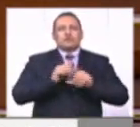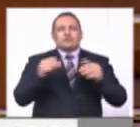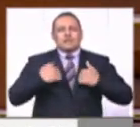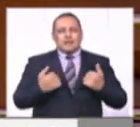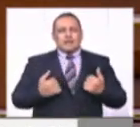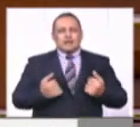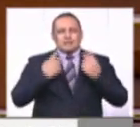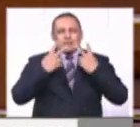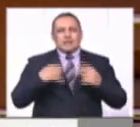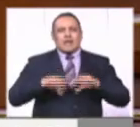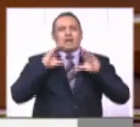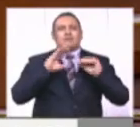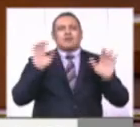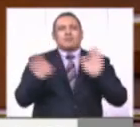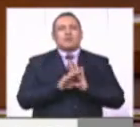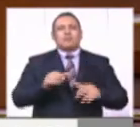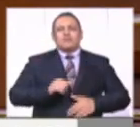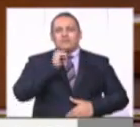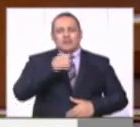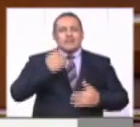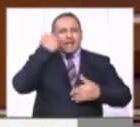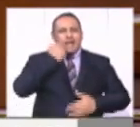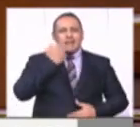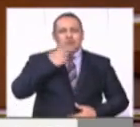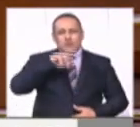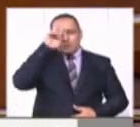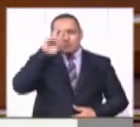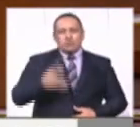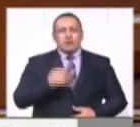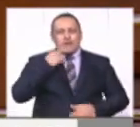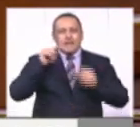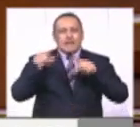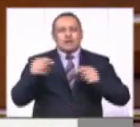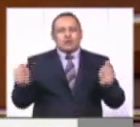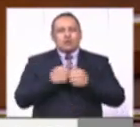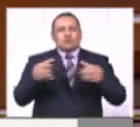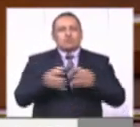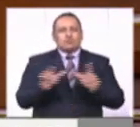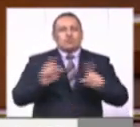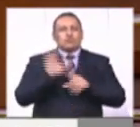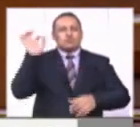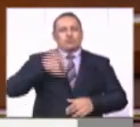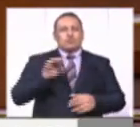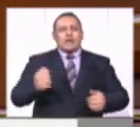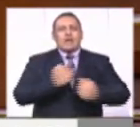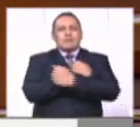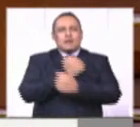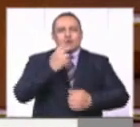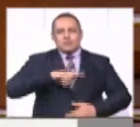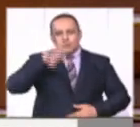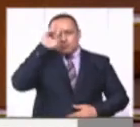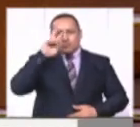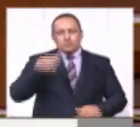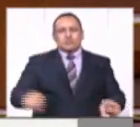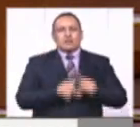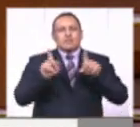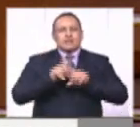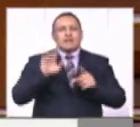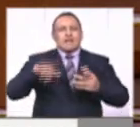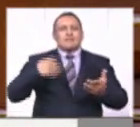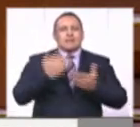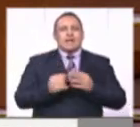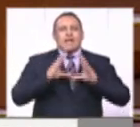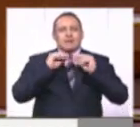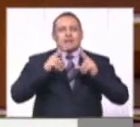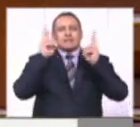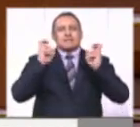acá a hablar de falta de cariño al Perú Él y su squito nunca amaron al país que vengan a hablar de